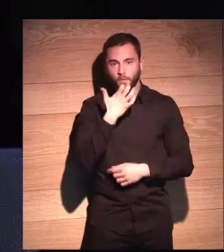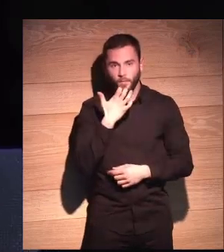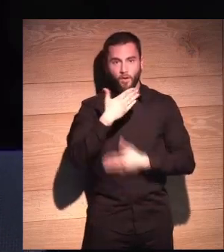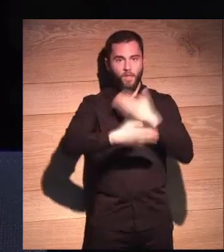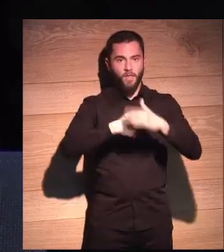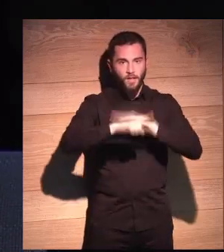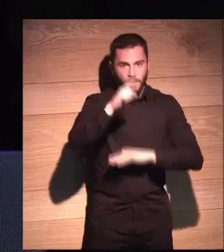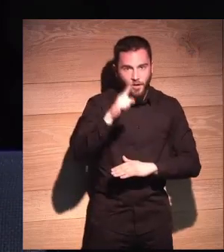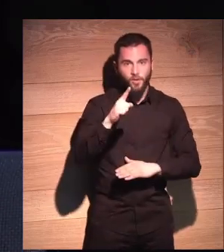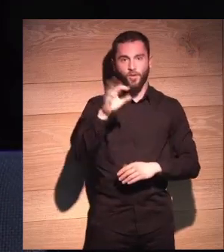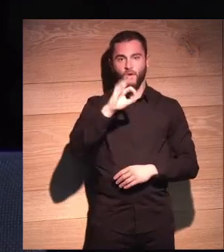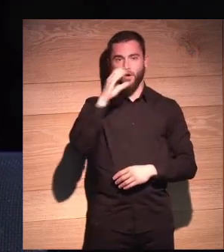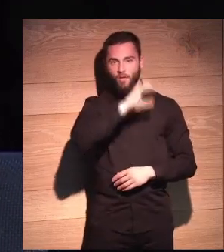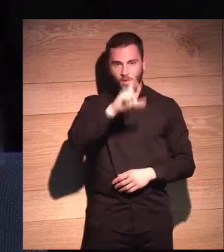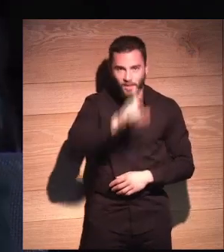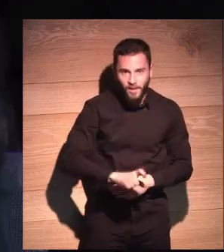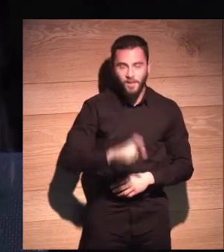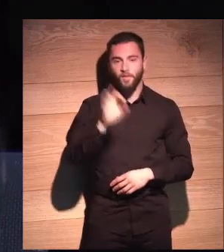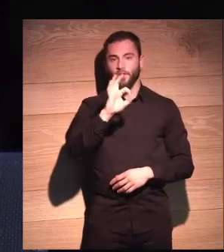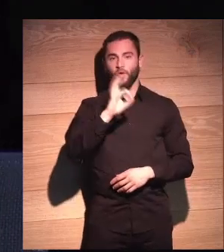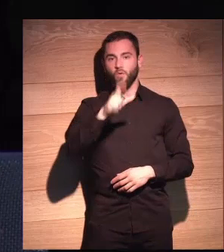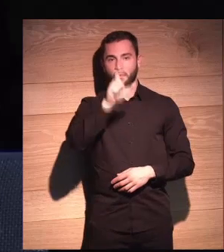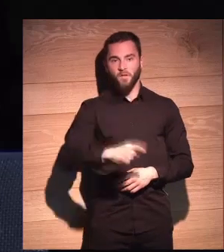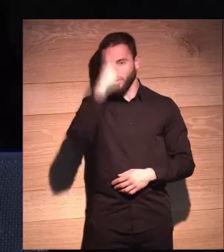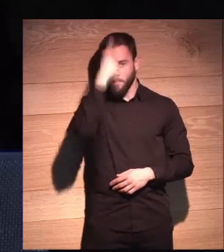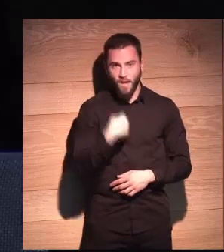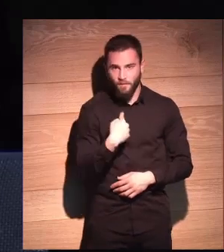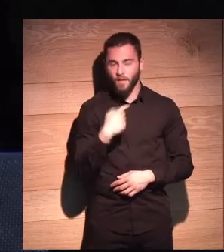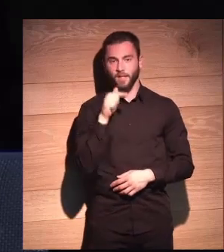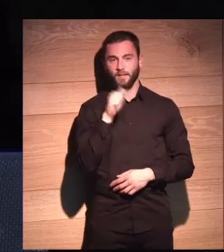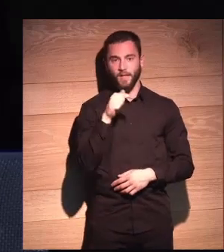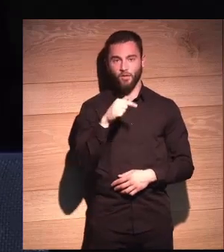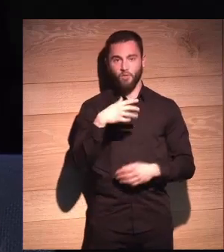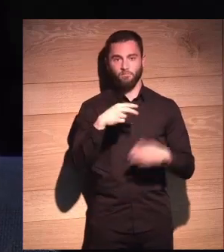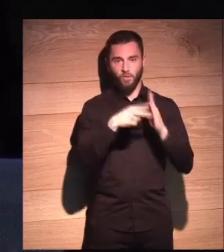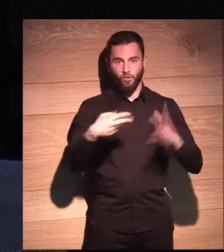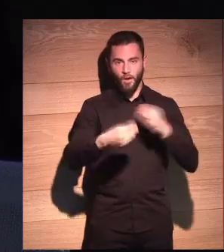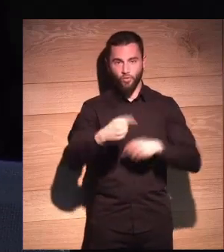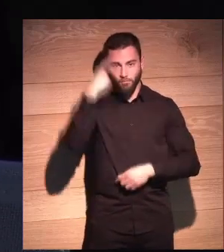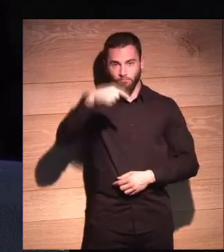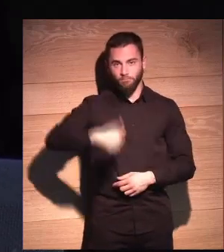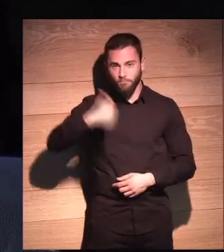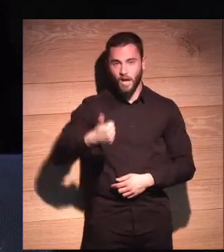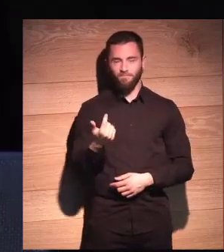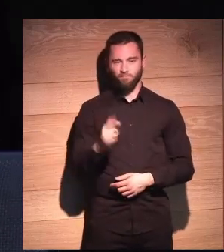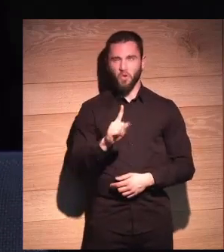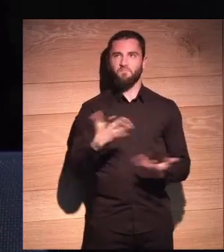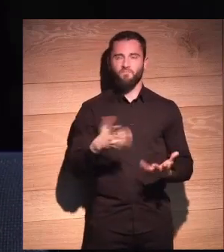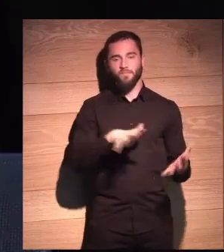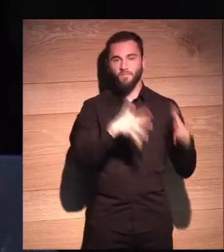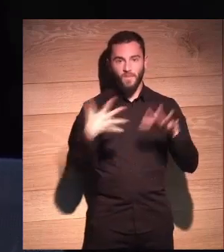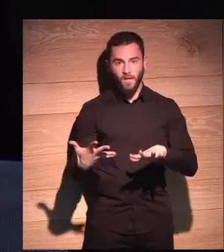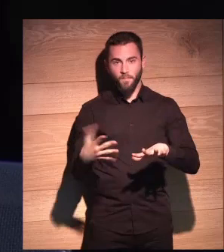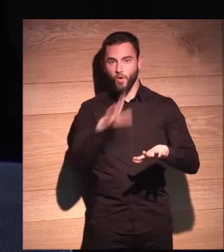data scientist o como persona con un perfil X que aplica o es más consciente del uso de la tecnología, sino ha cambiado en la